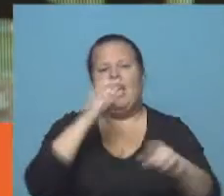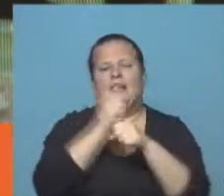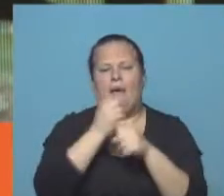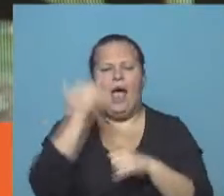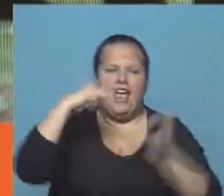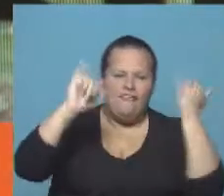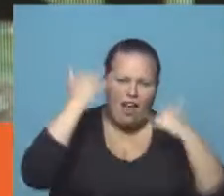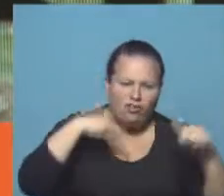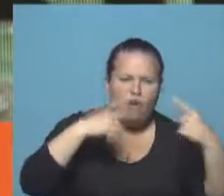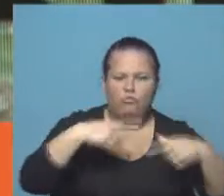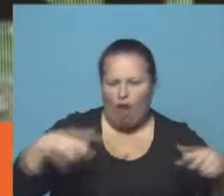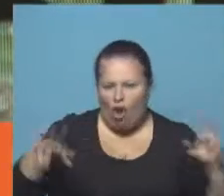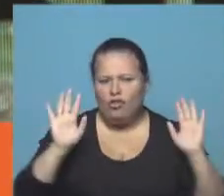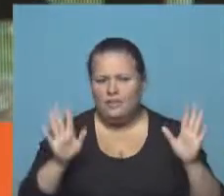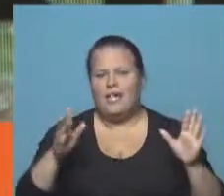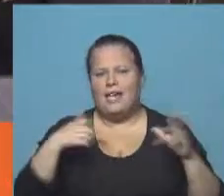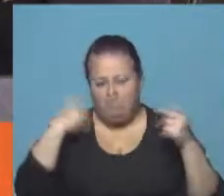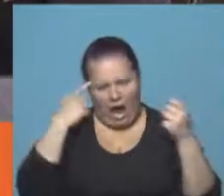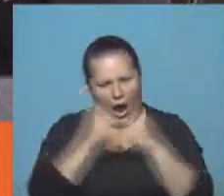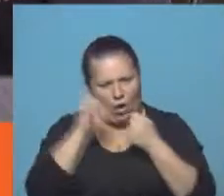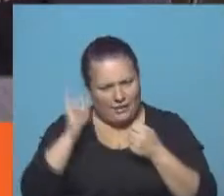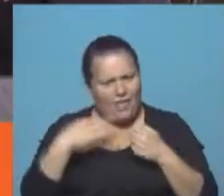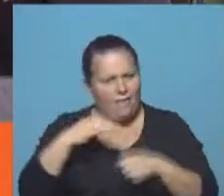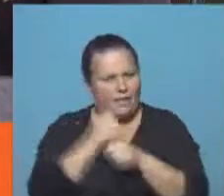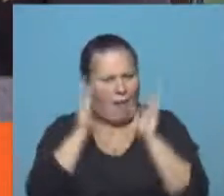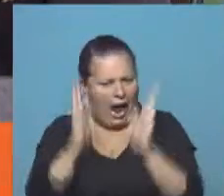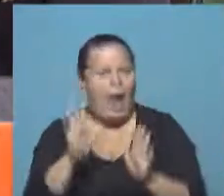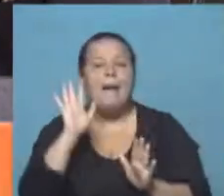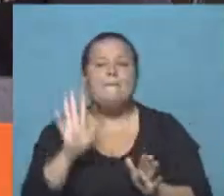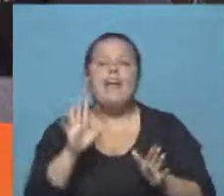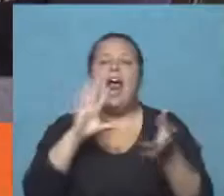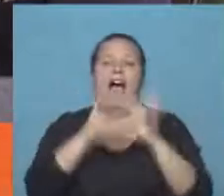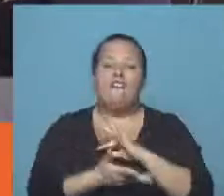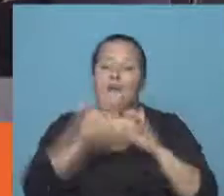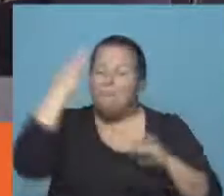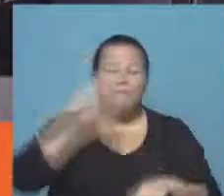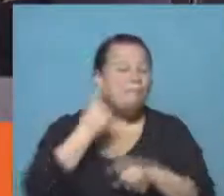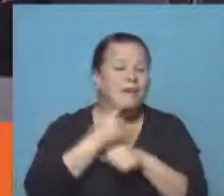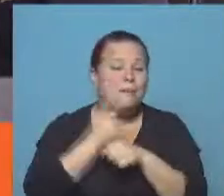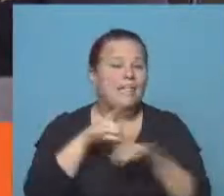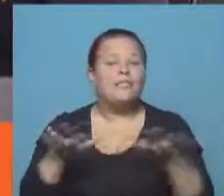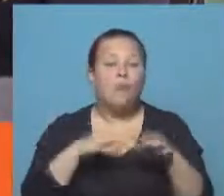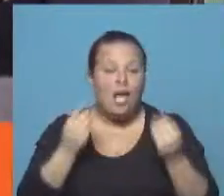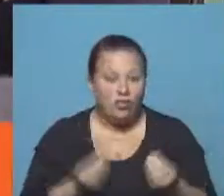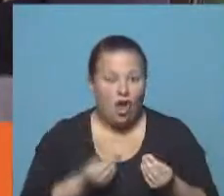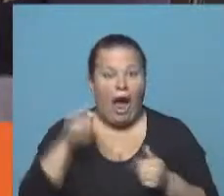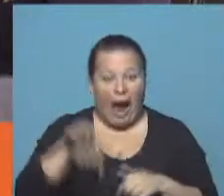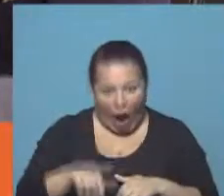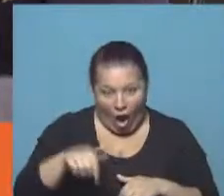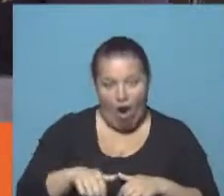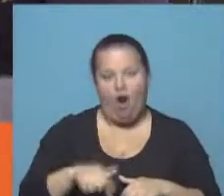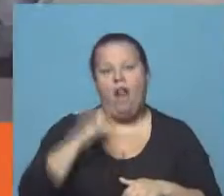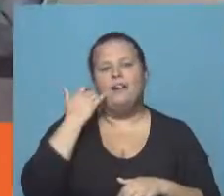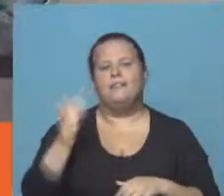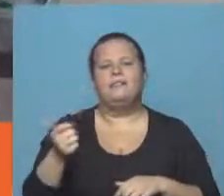la inversión y un montón de cuestiones en las que estamos de acuerdo que hay que trabajar, pero me parece que la condición necesaria es esa, en la situación en la que hoy estamos, donde se